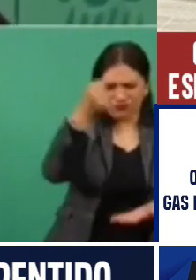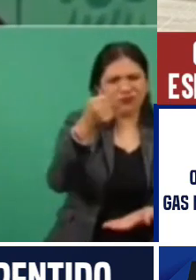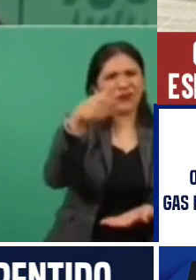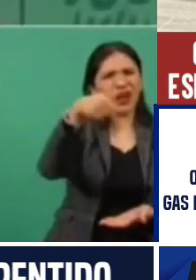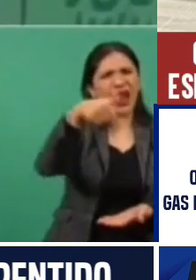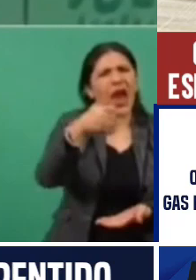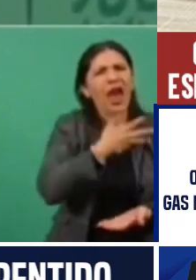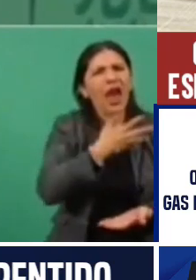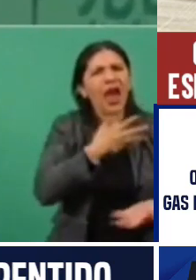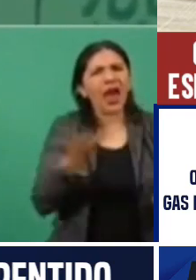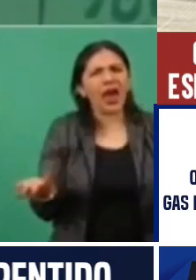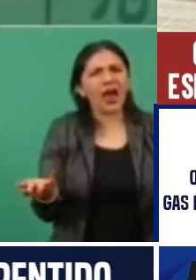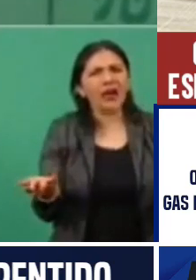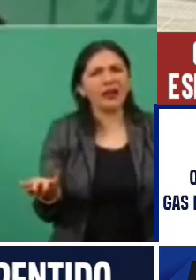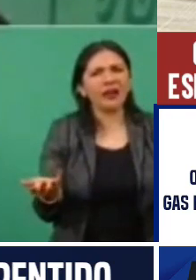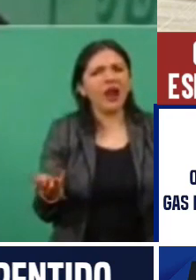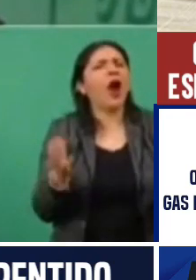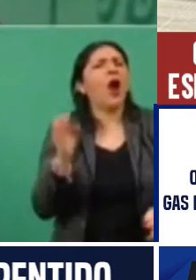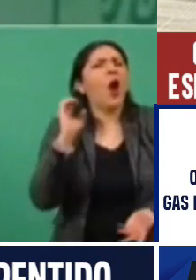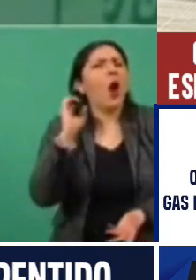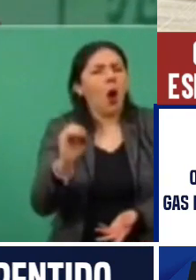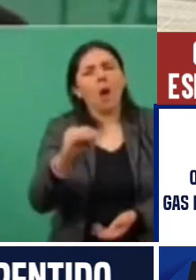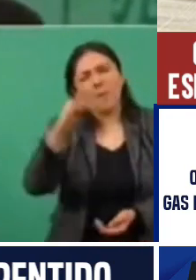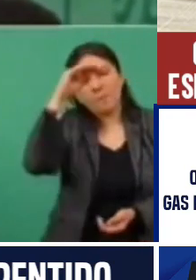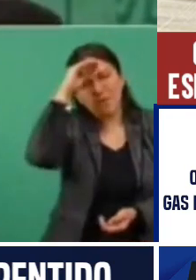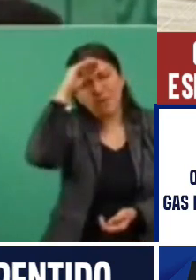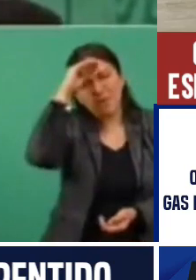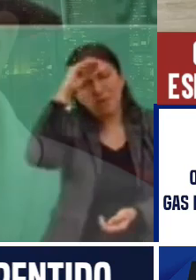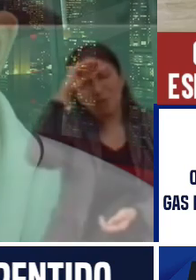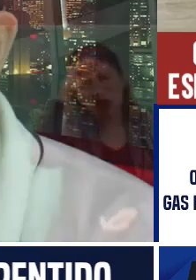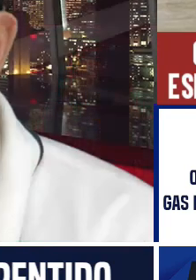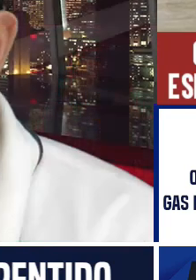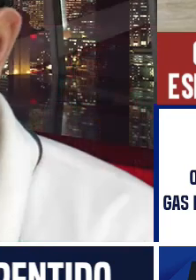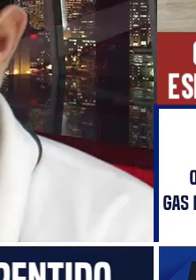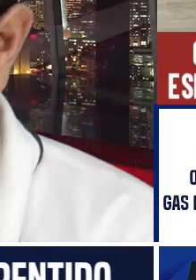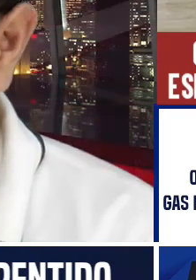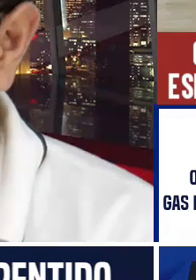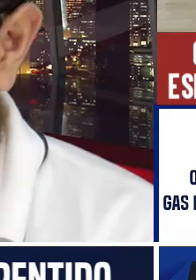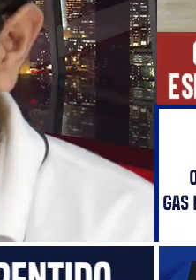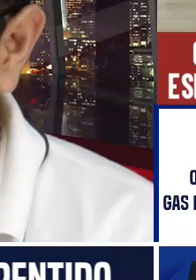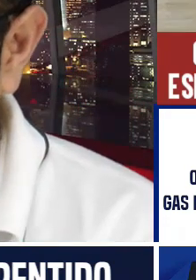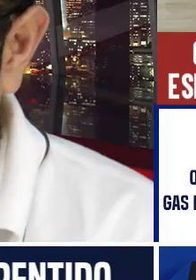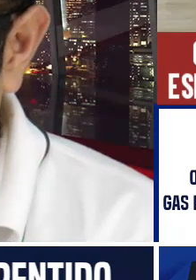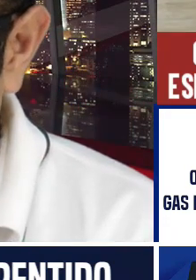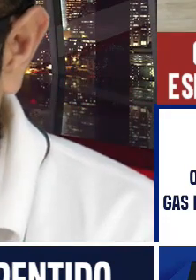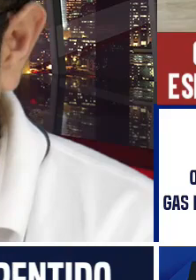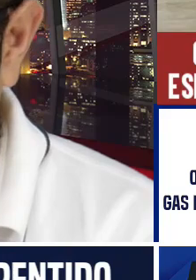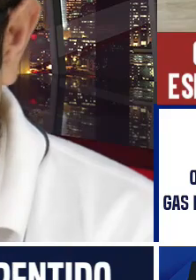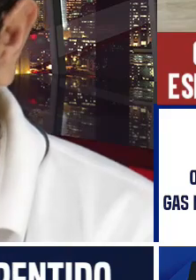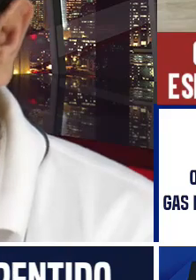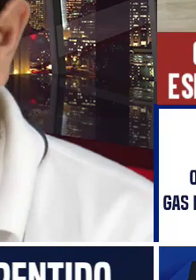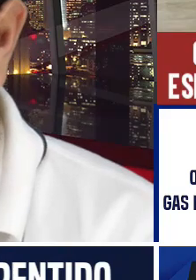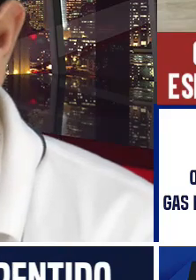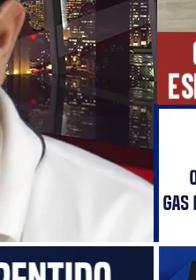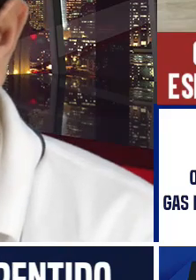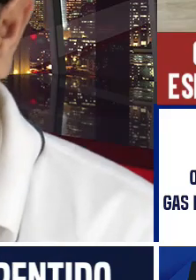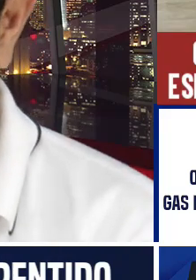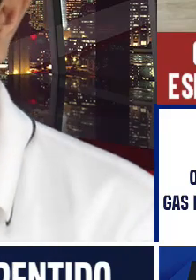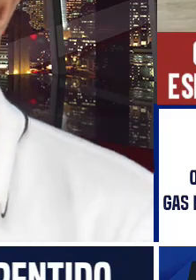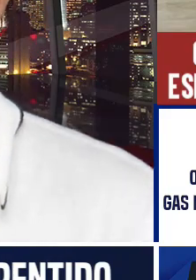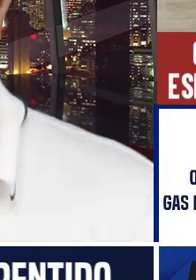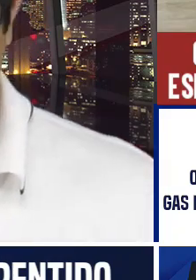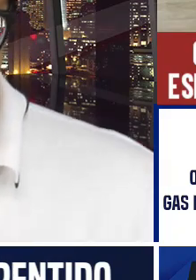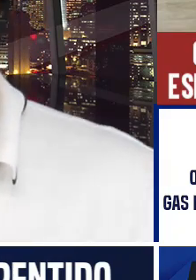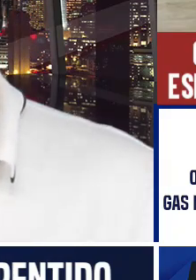recursos, y aunque dijeran, no vamos a poder. Bueno, ahí decía López Obrador,